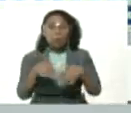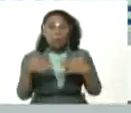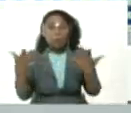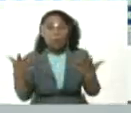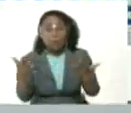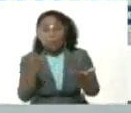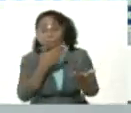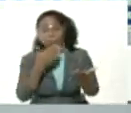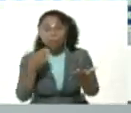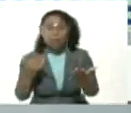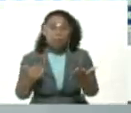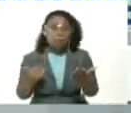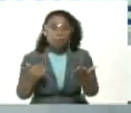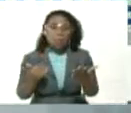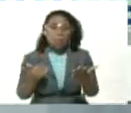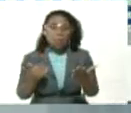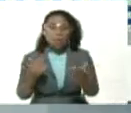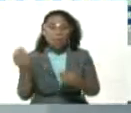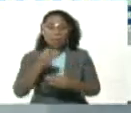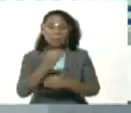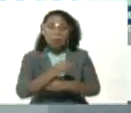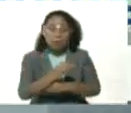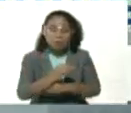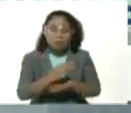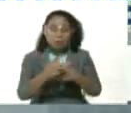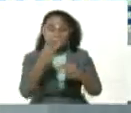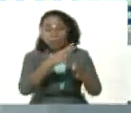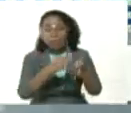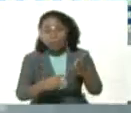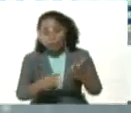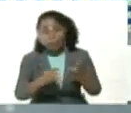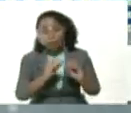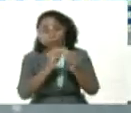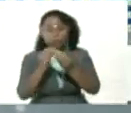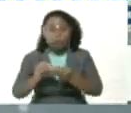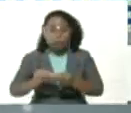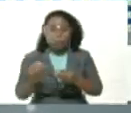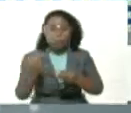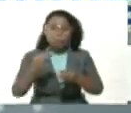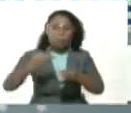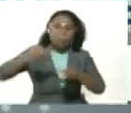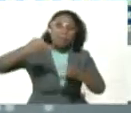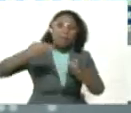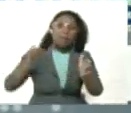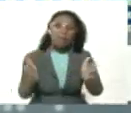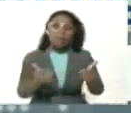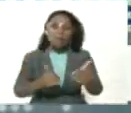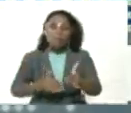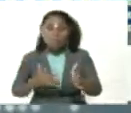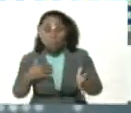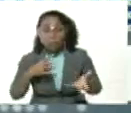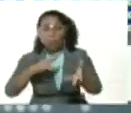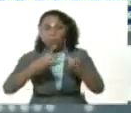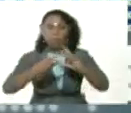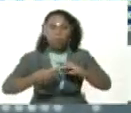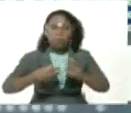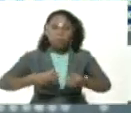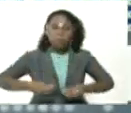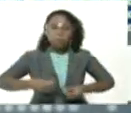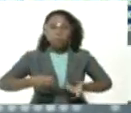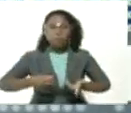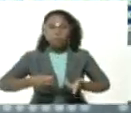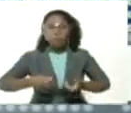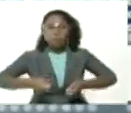mejores productos y más productos. Y complementar la bolsa CLAP, la caja CLAP, con el plan de